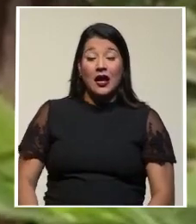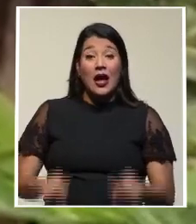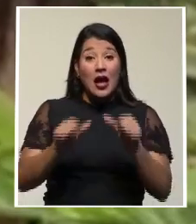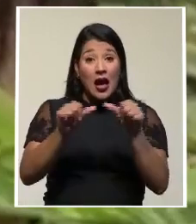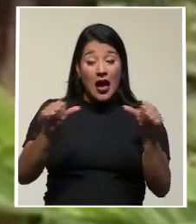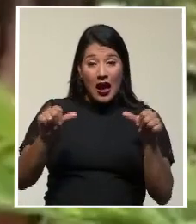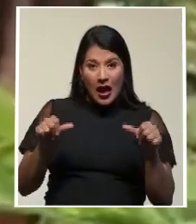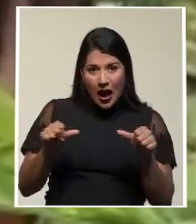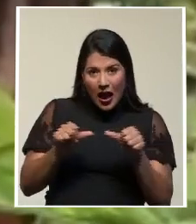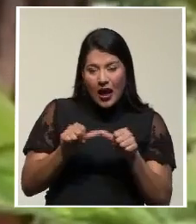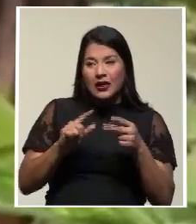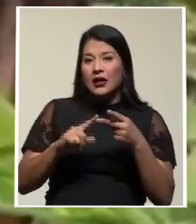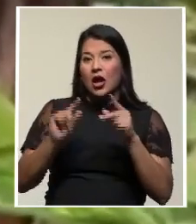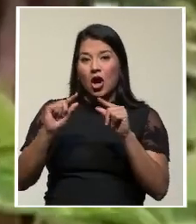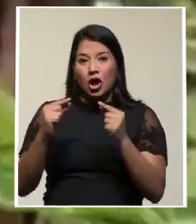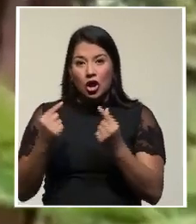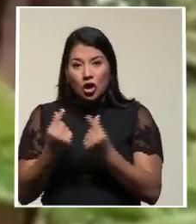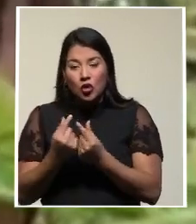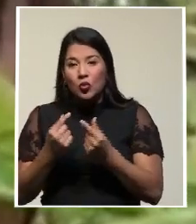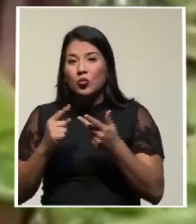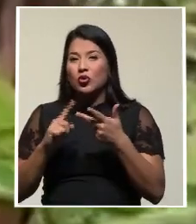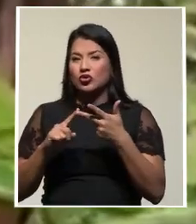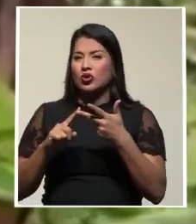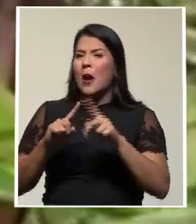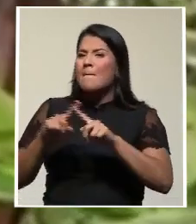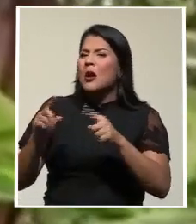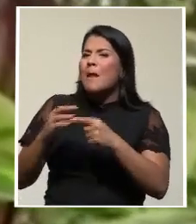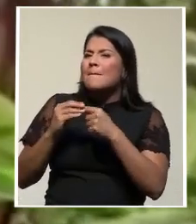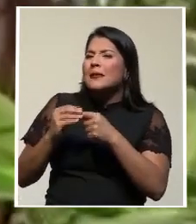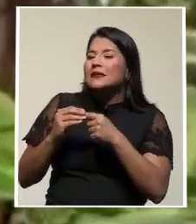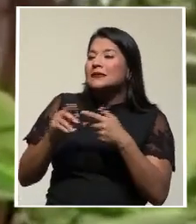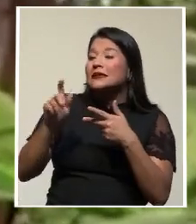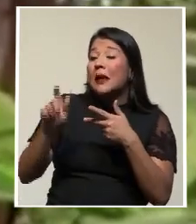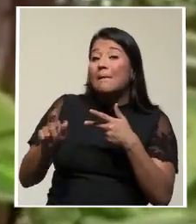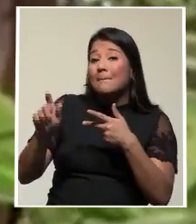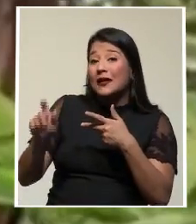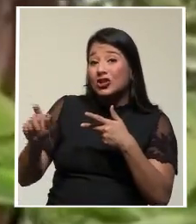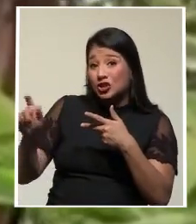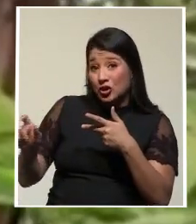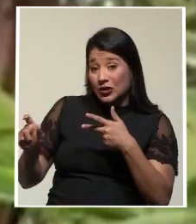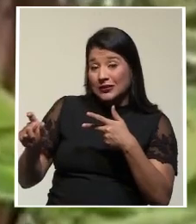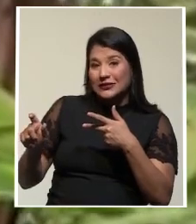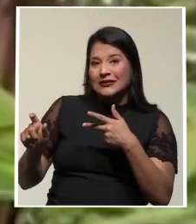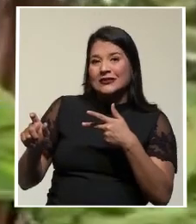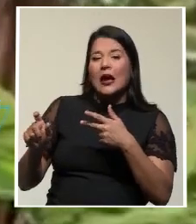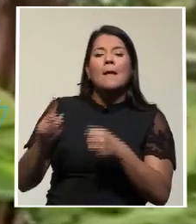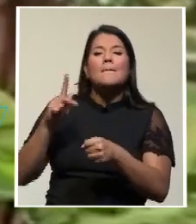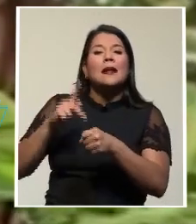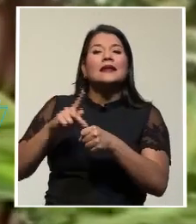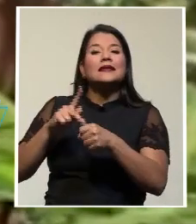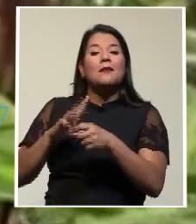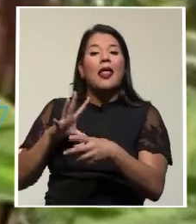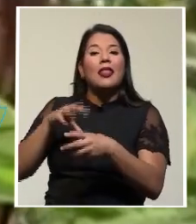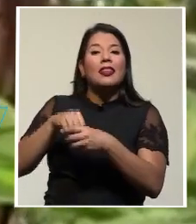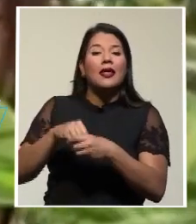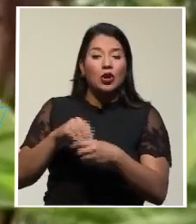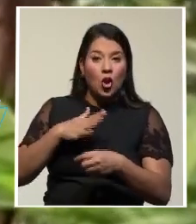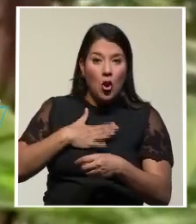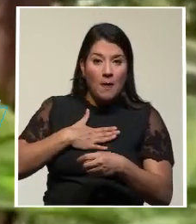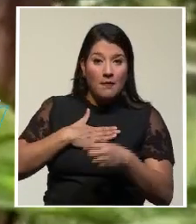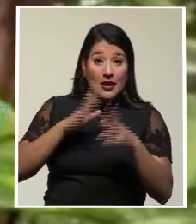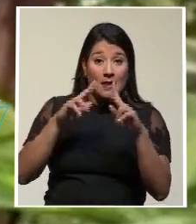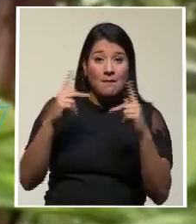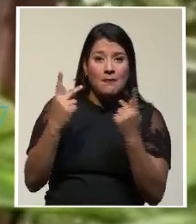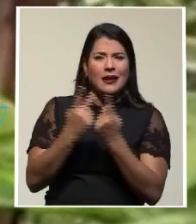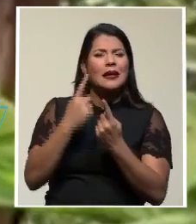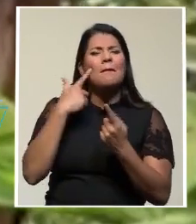Sectores, grupos, pero sobre todo ciudadanos participarán en este gran movimiento para lograr